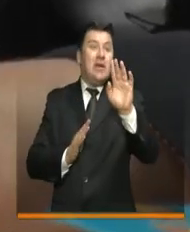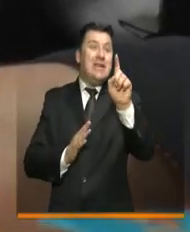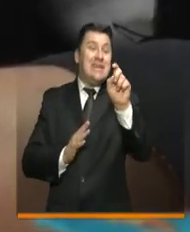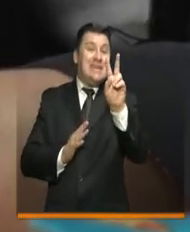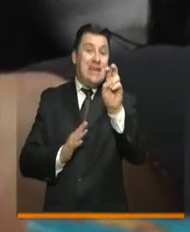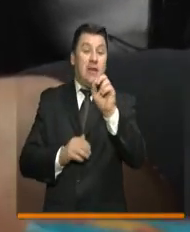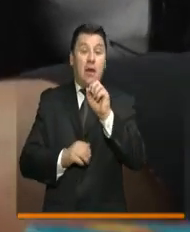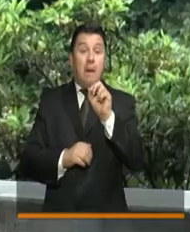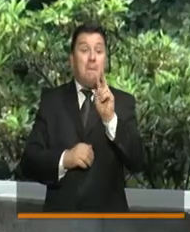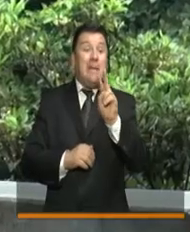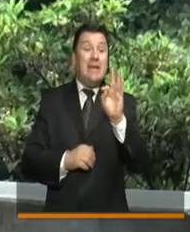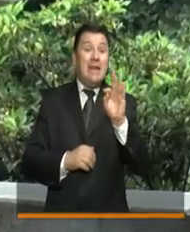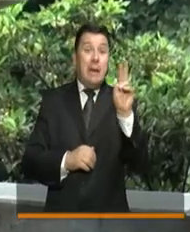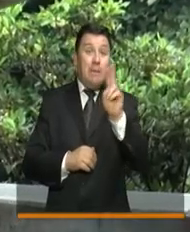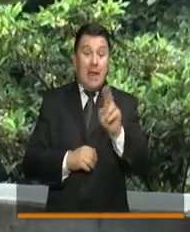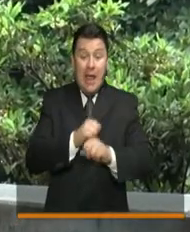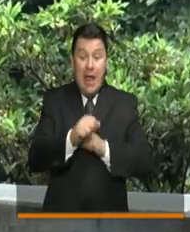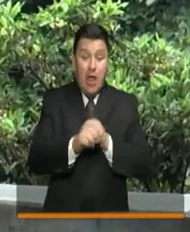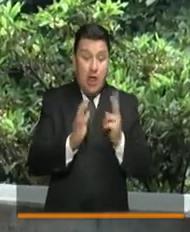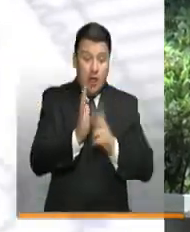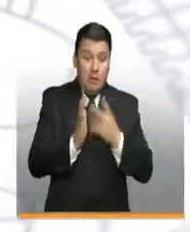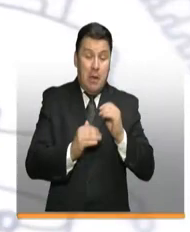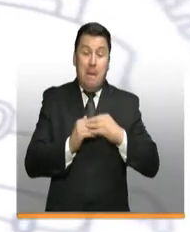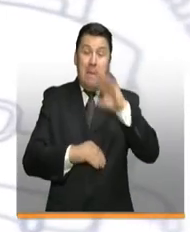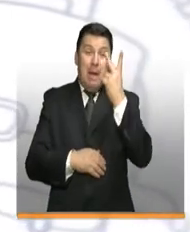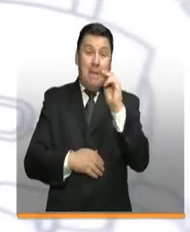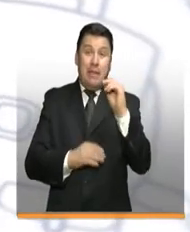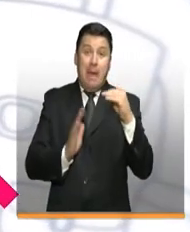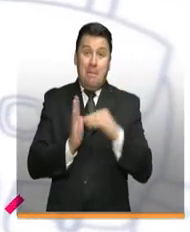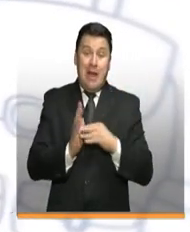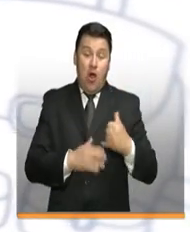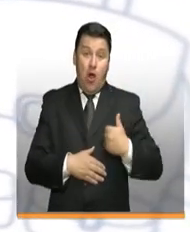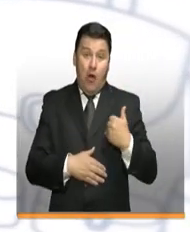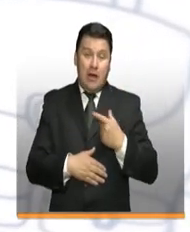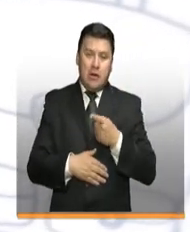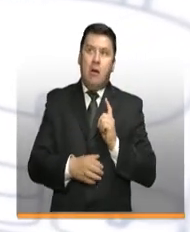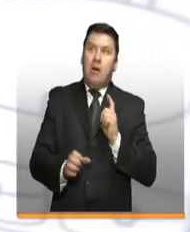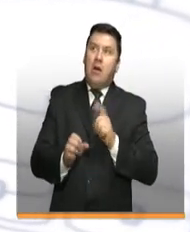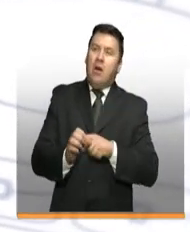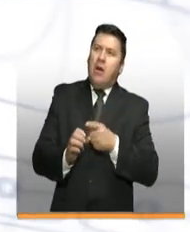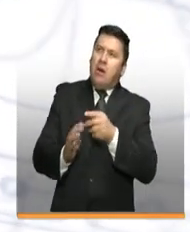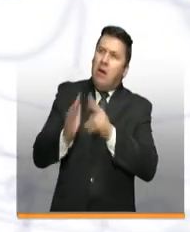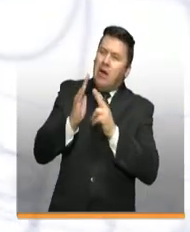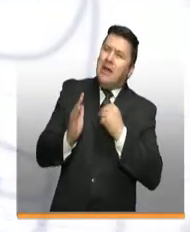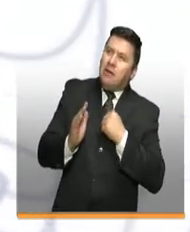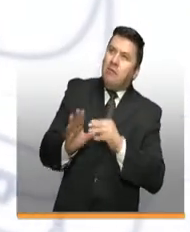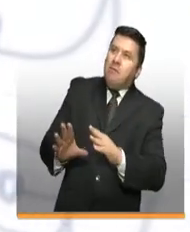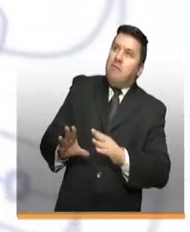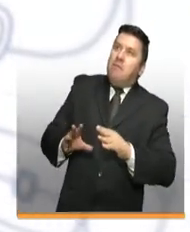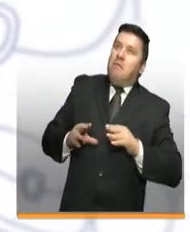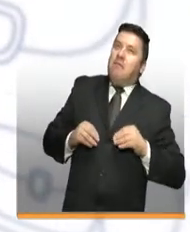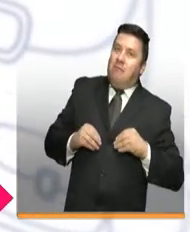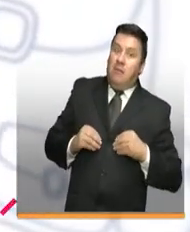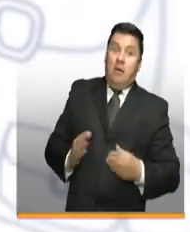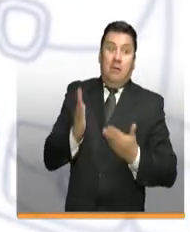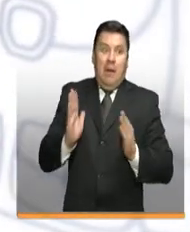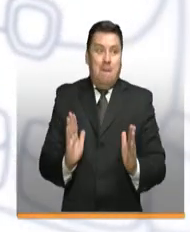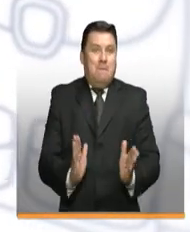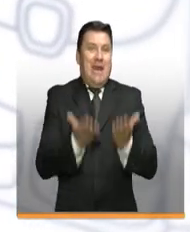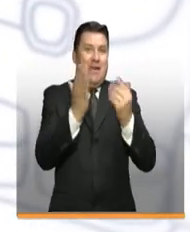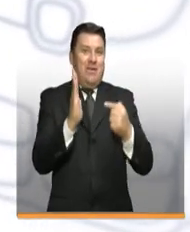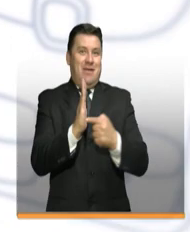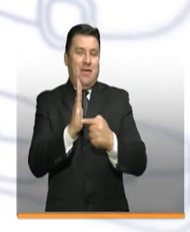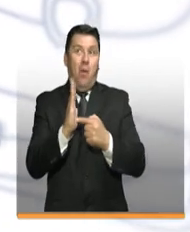467 del 23 de marzo del 2020, más de 20.000 usuarios de ICETEX se han acogido a uno de los beneficios del Plan de